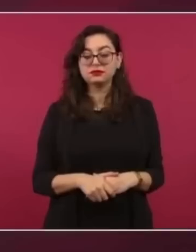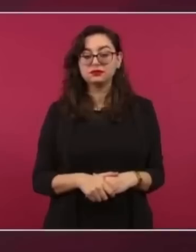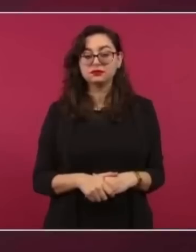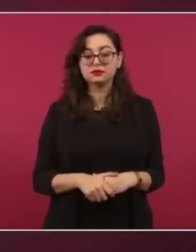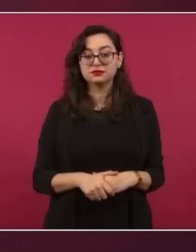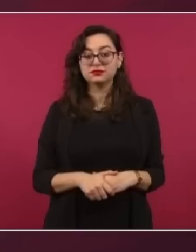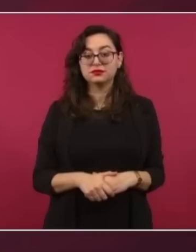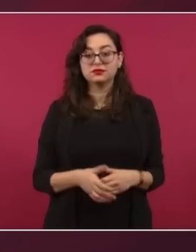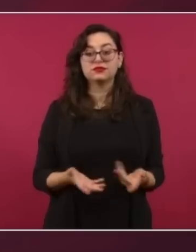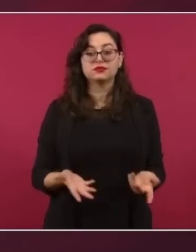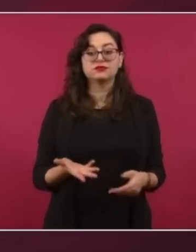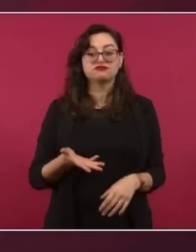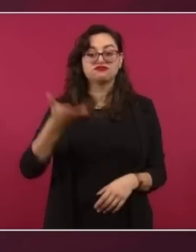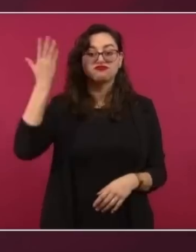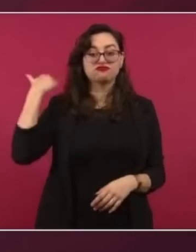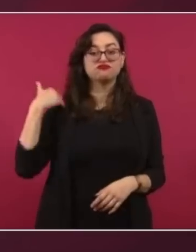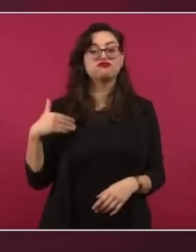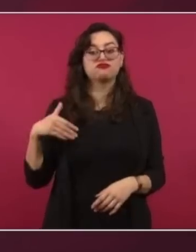del gobierno